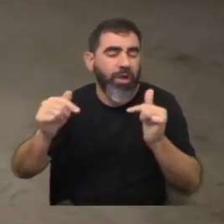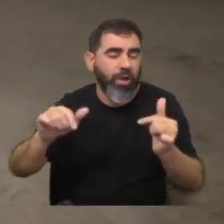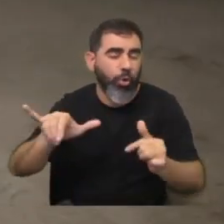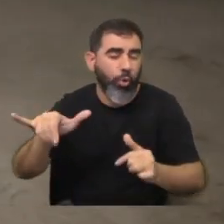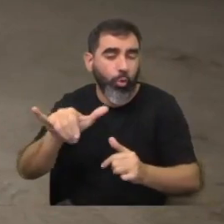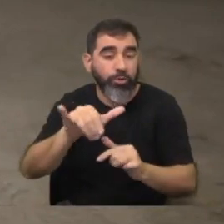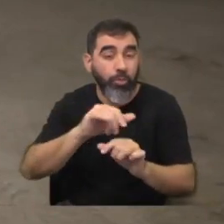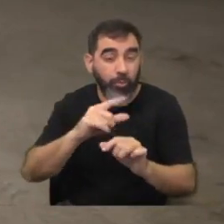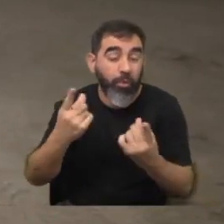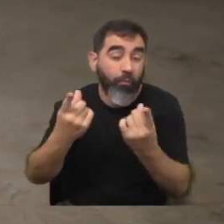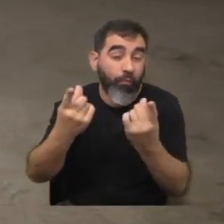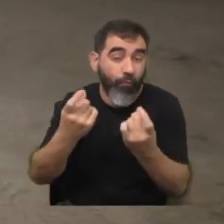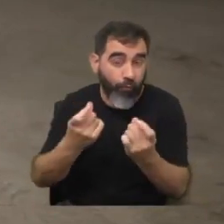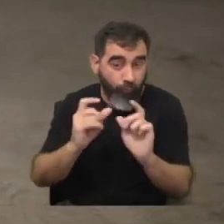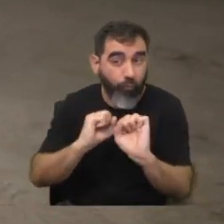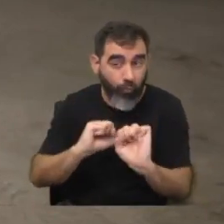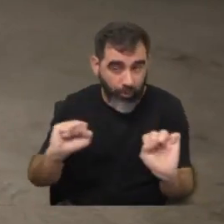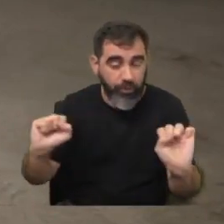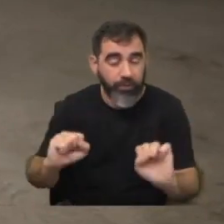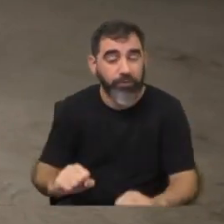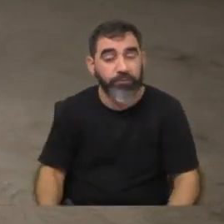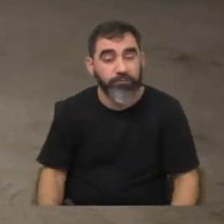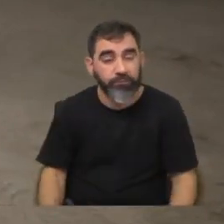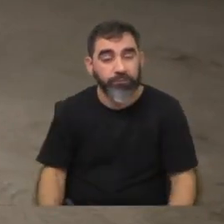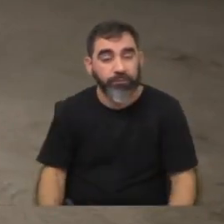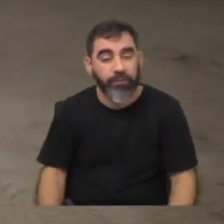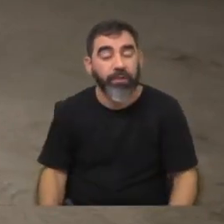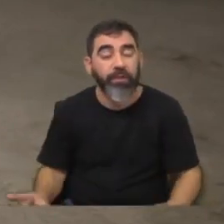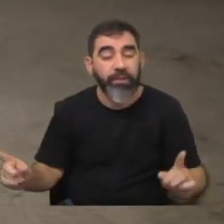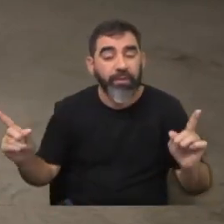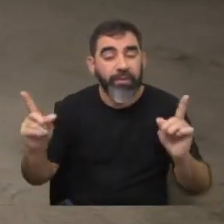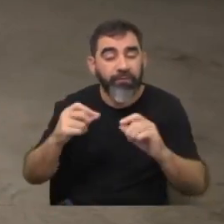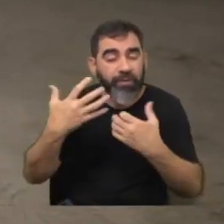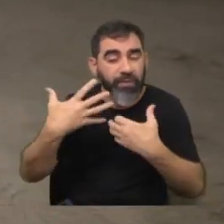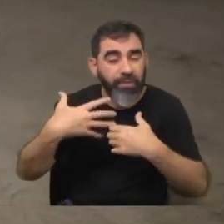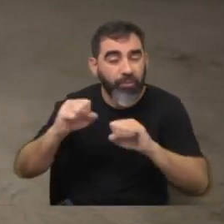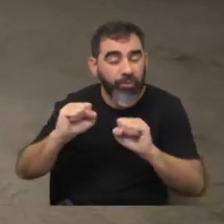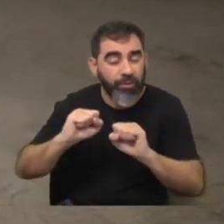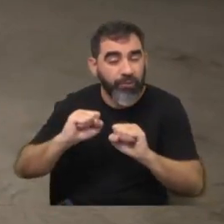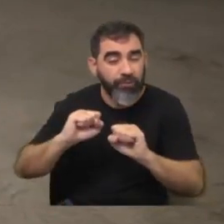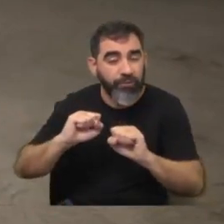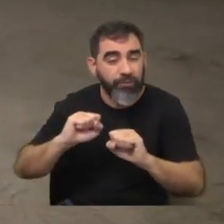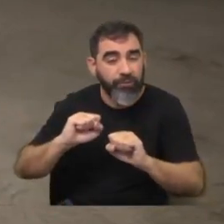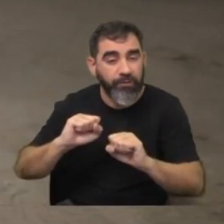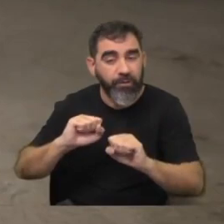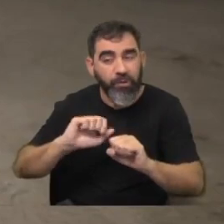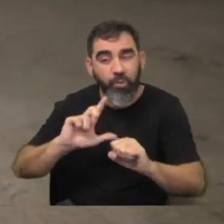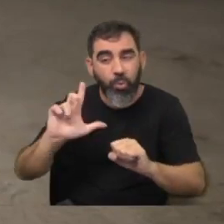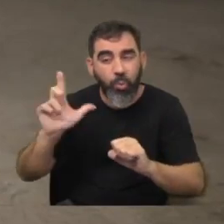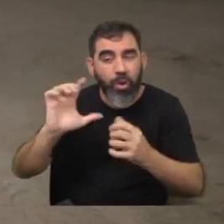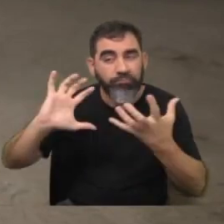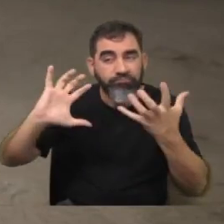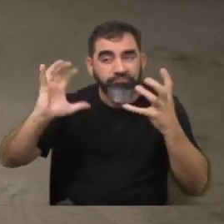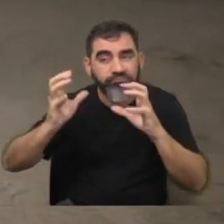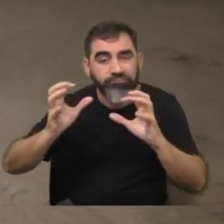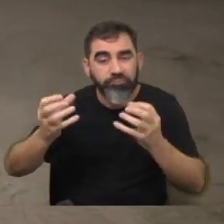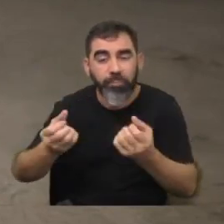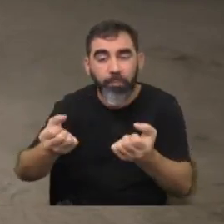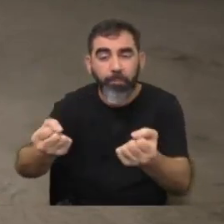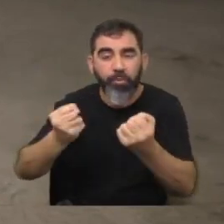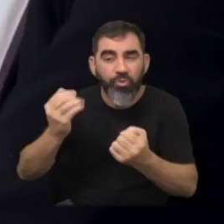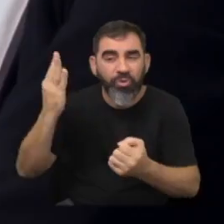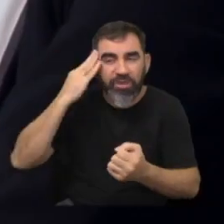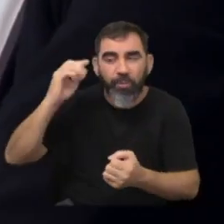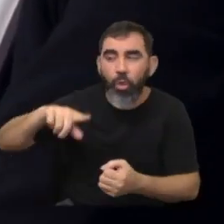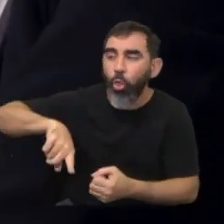también puede ser fuerte. Lo que sí es difícil de detectar es cuando la turbulencia no tiene un indicio meteorológico que al piloto le indique dónde